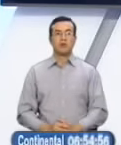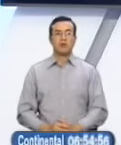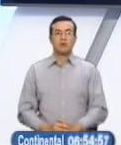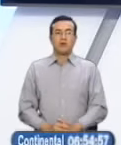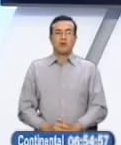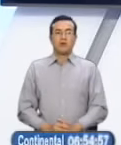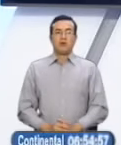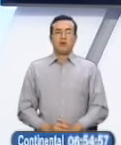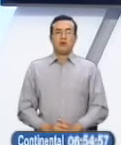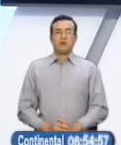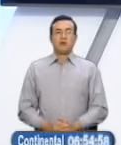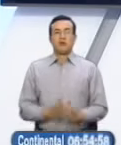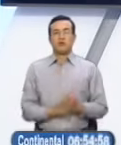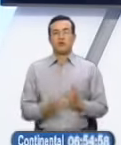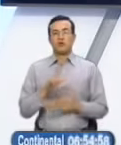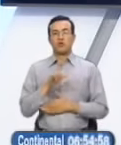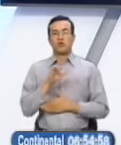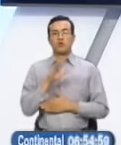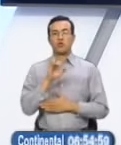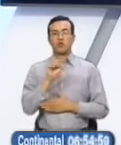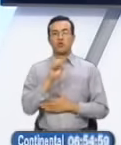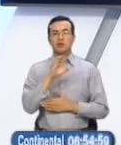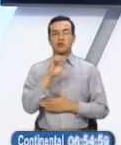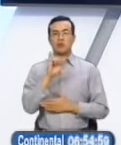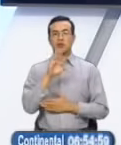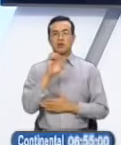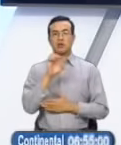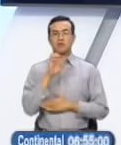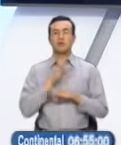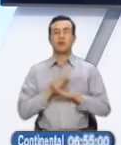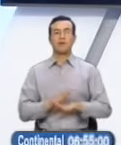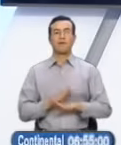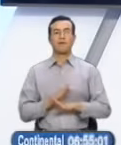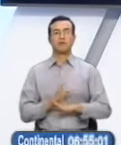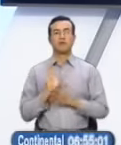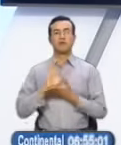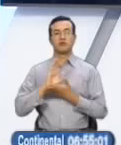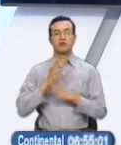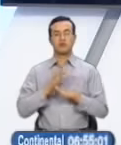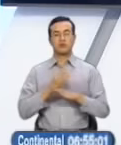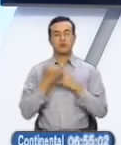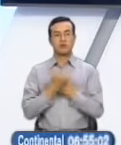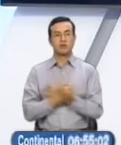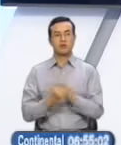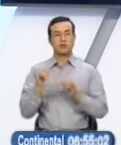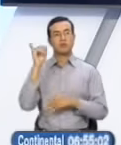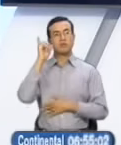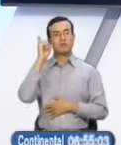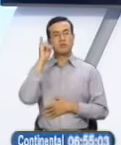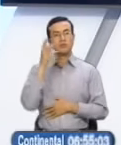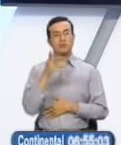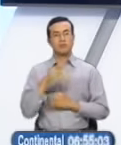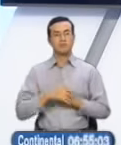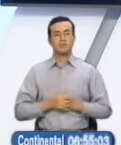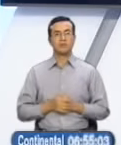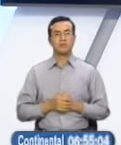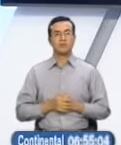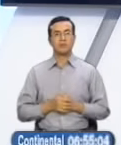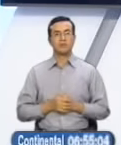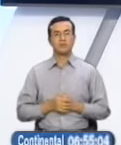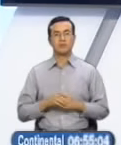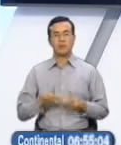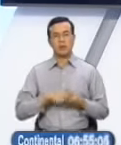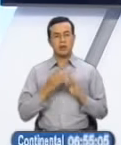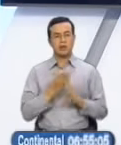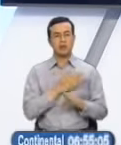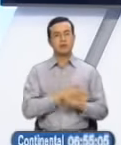ocurrido durante la vida de Luis Caicedo, me refiero al Cunti, el defensor central de el Independiente del Valle. Desde cuando